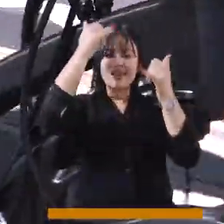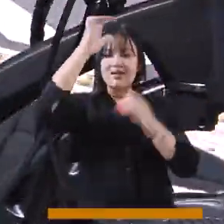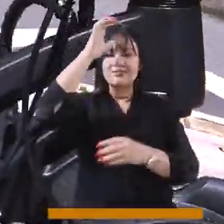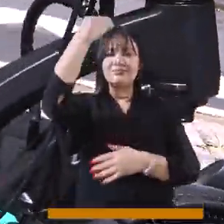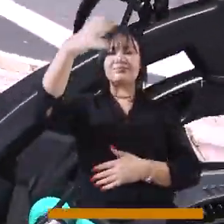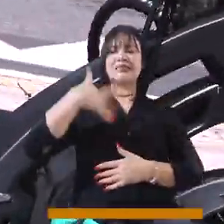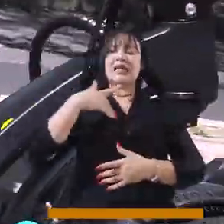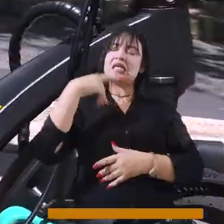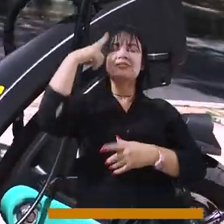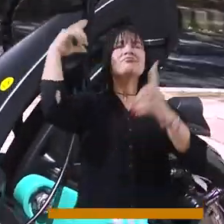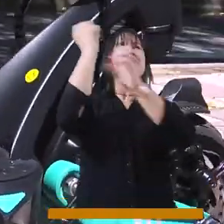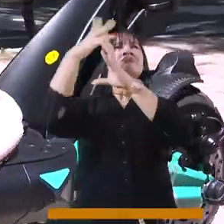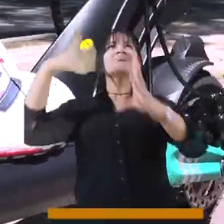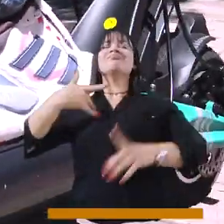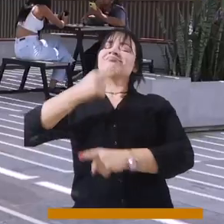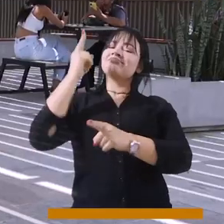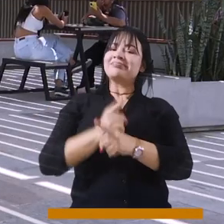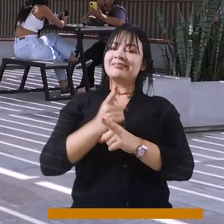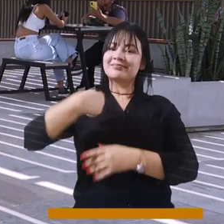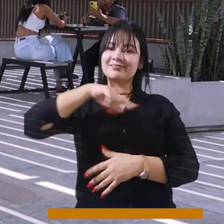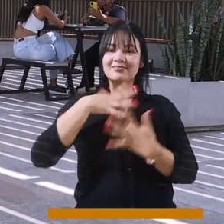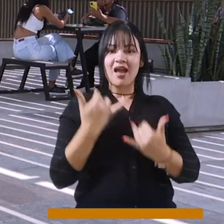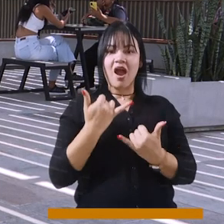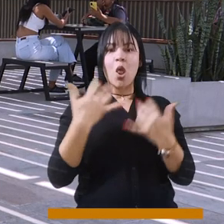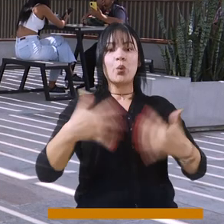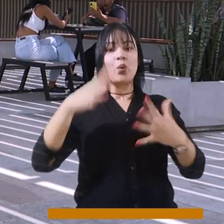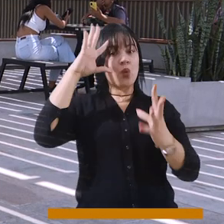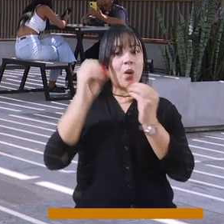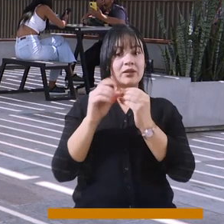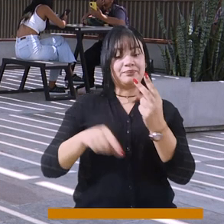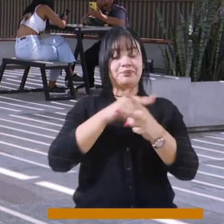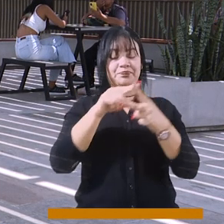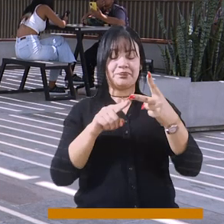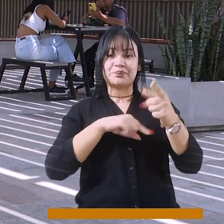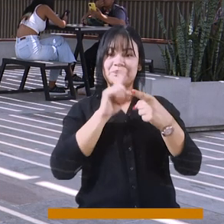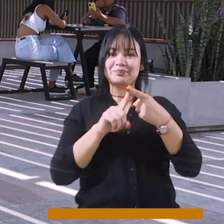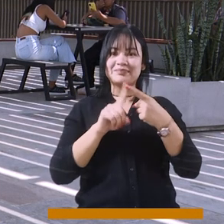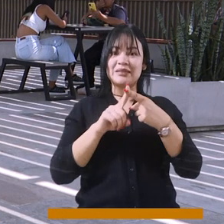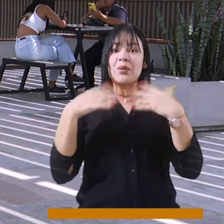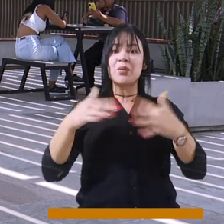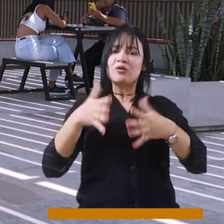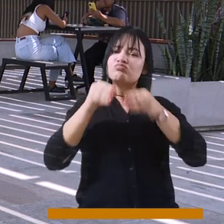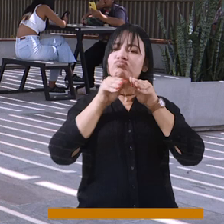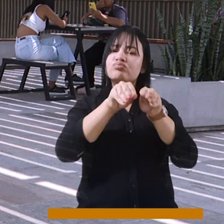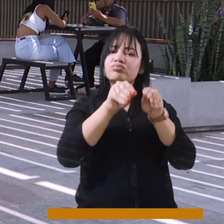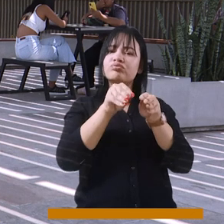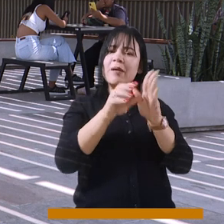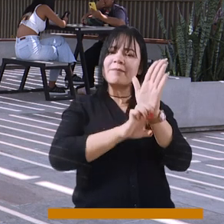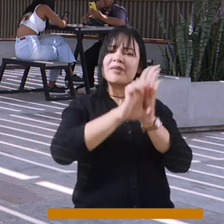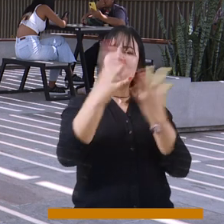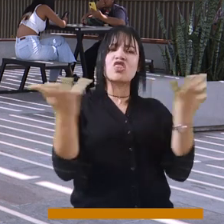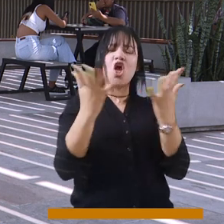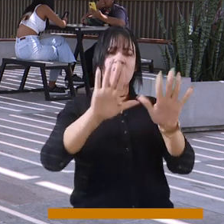ser y poder cumplir nuestros sueños para eso estamos liderando un proyecto de acuerdo donde va a tener dos frentes el primero cátedras de emprendimiento en los Colegios